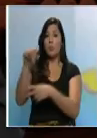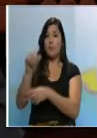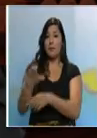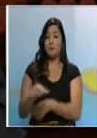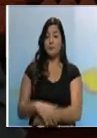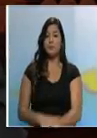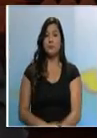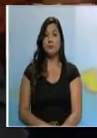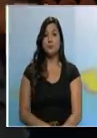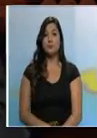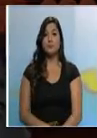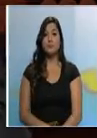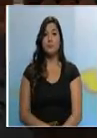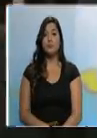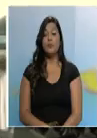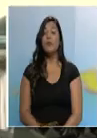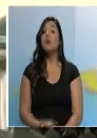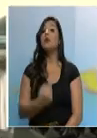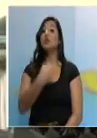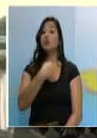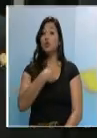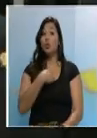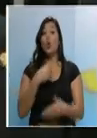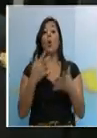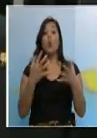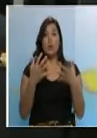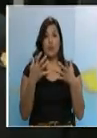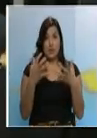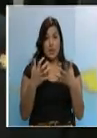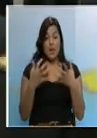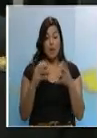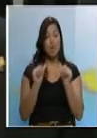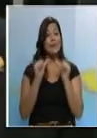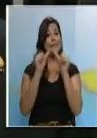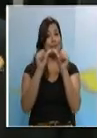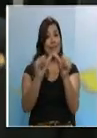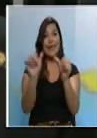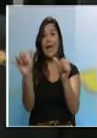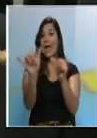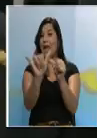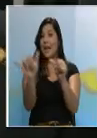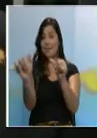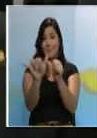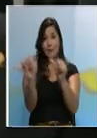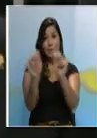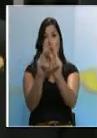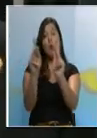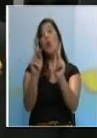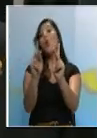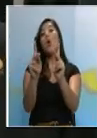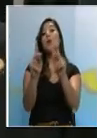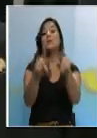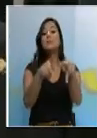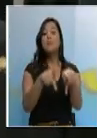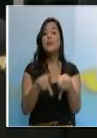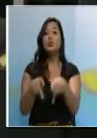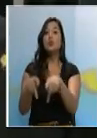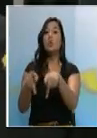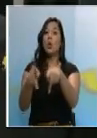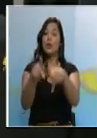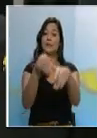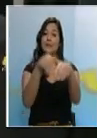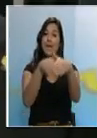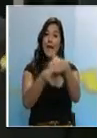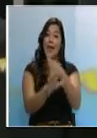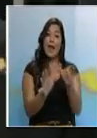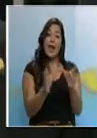legislativo. Yo anhelo fundamentalmente que se mantenga el bloque de oposición. Me parece que el bloque de oposición le ha dado gobernabilidad al país,